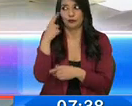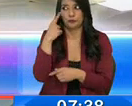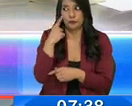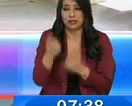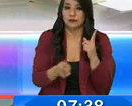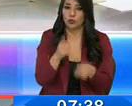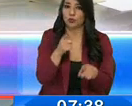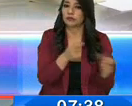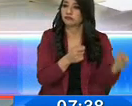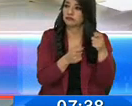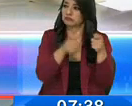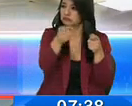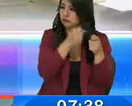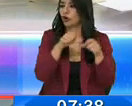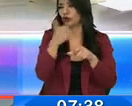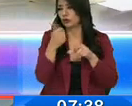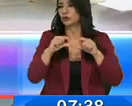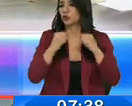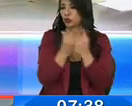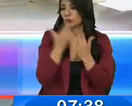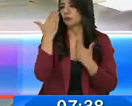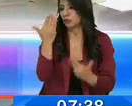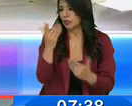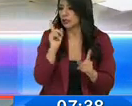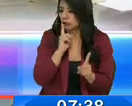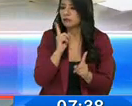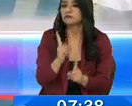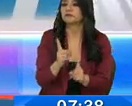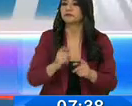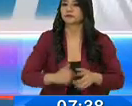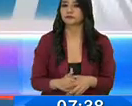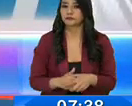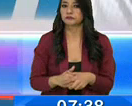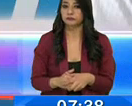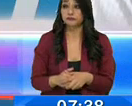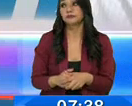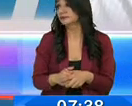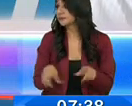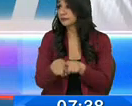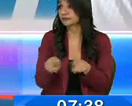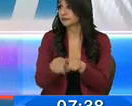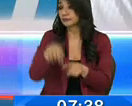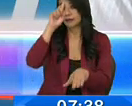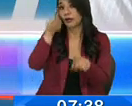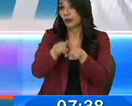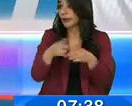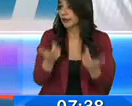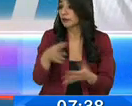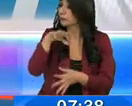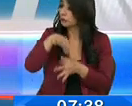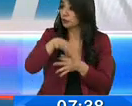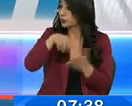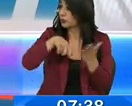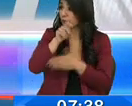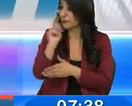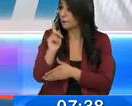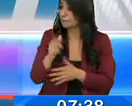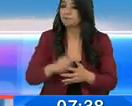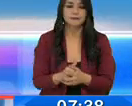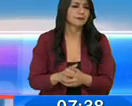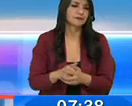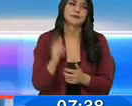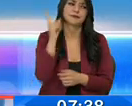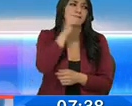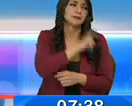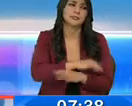escuchado las voces de otros bloques, algunos al menos plenamente identificados, consecuentemente no habría los votos para aprobar. Muy difícil, yo